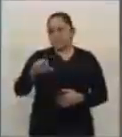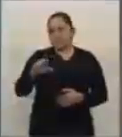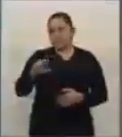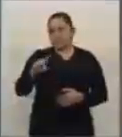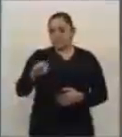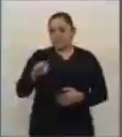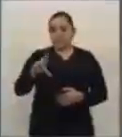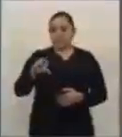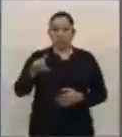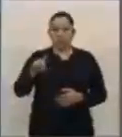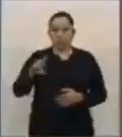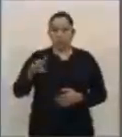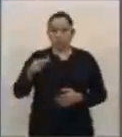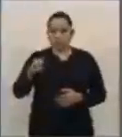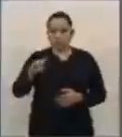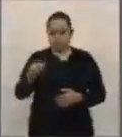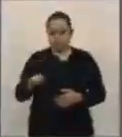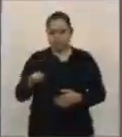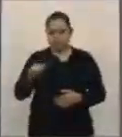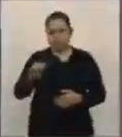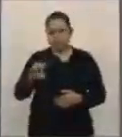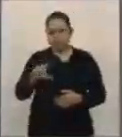Everardo Rodríguez Bello,